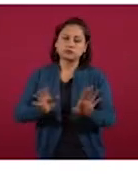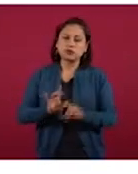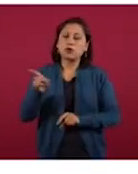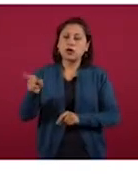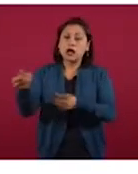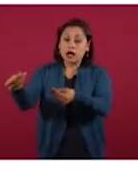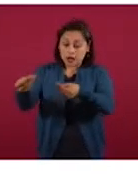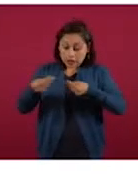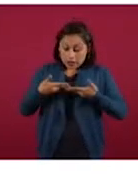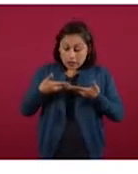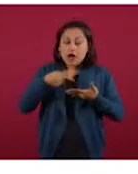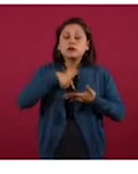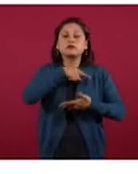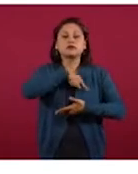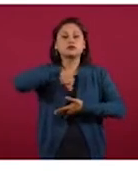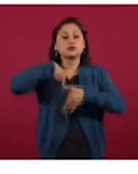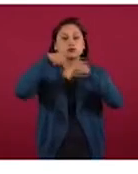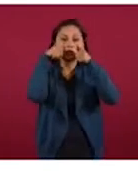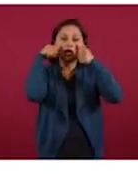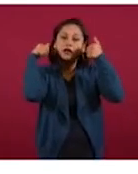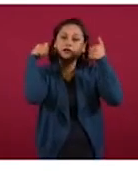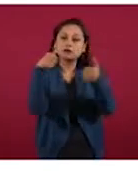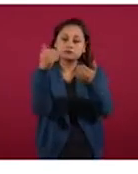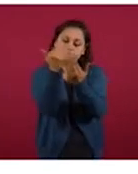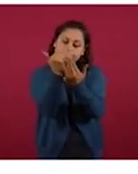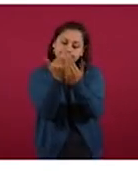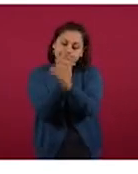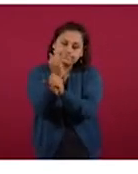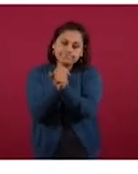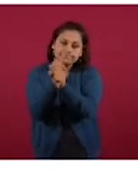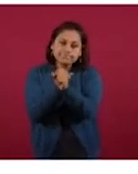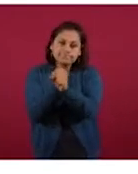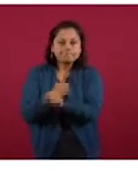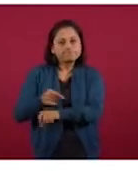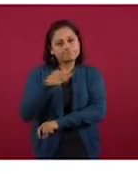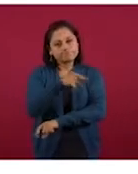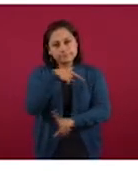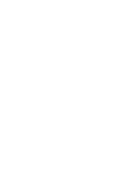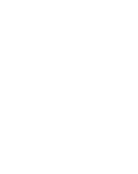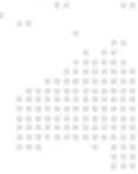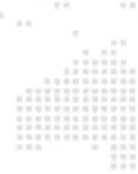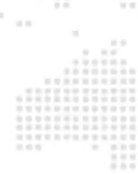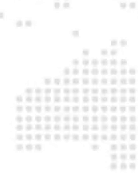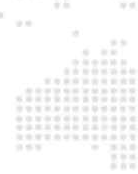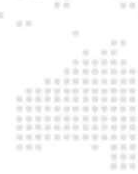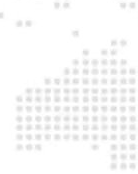con nosotros, para que se proceda y se sancione a quien ejerce violencia.